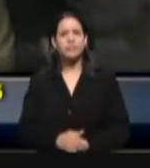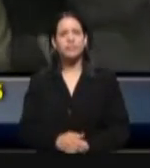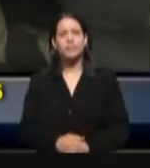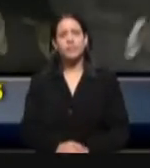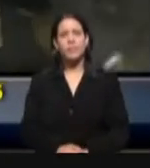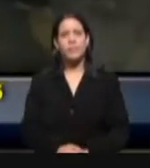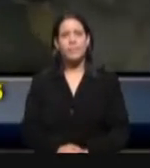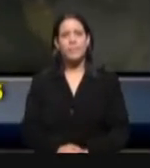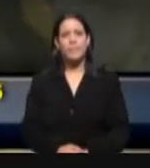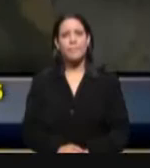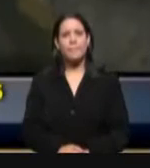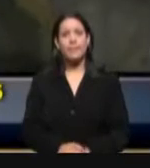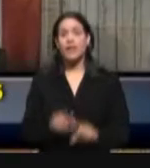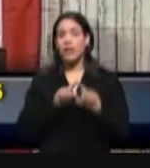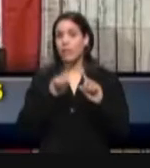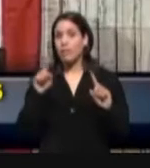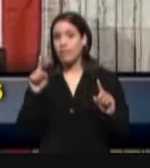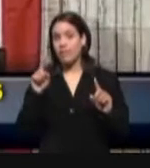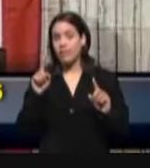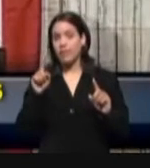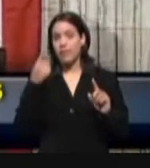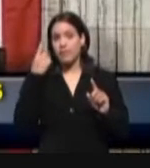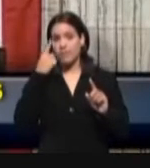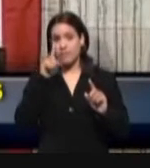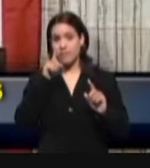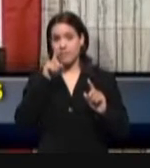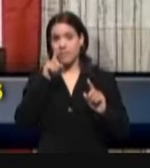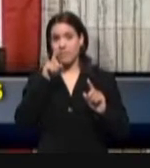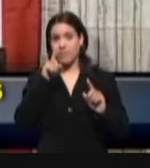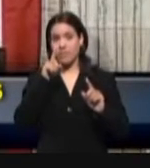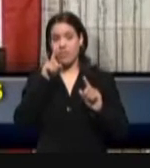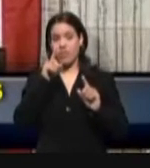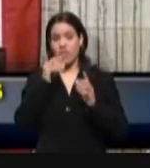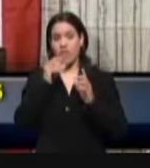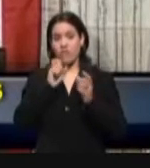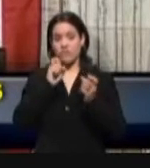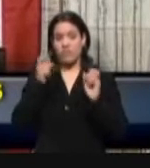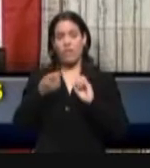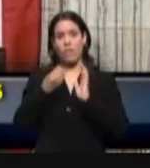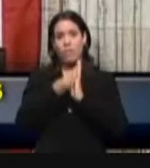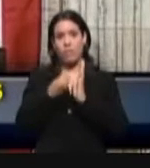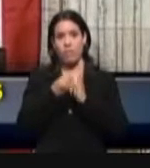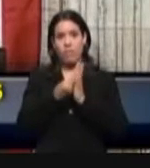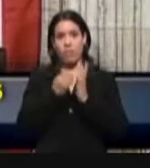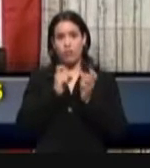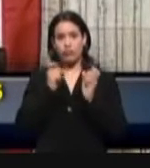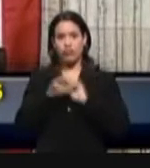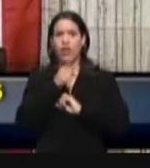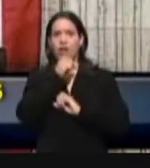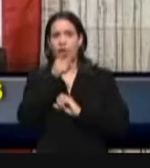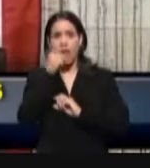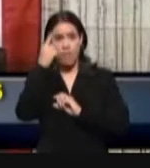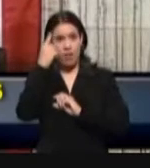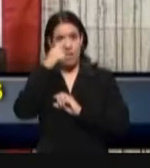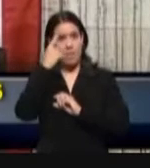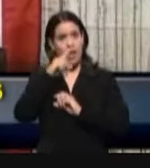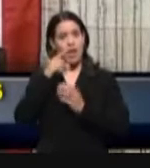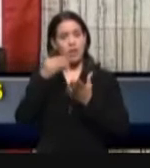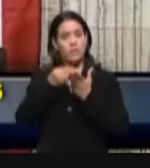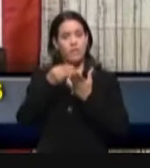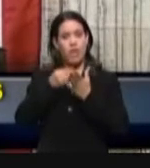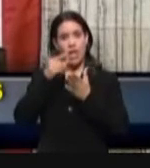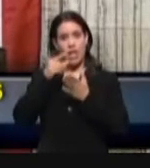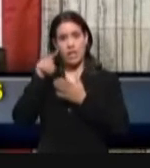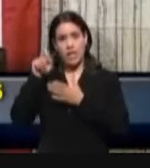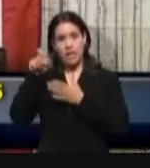Pero para poder hacer realidad esa reforma contributiva que le baje los impuestos a nuestra gente, tenemos